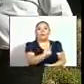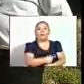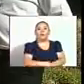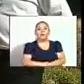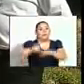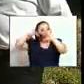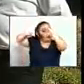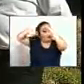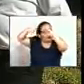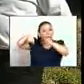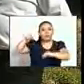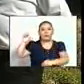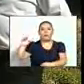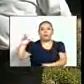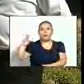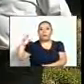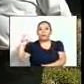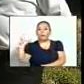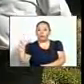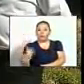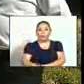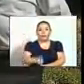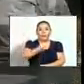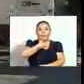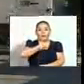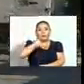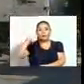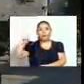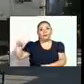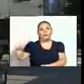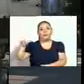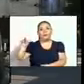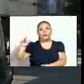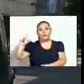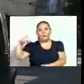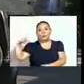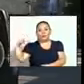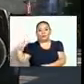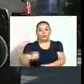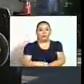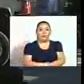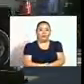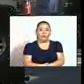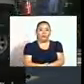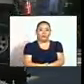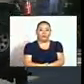Con imágenes de Eric Alfaro, Julio Guevara, Noticiero Hechos.